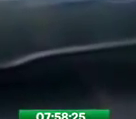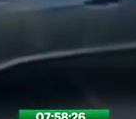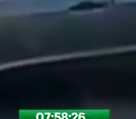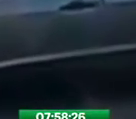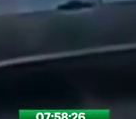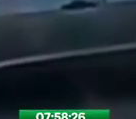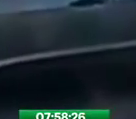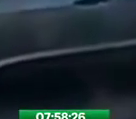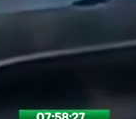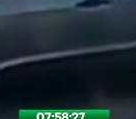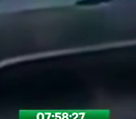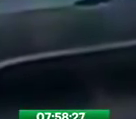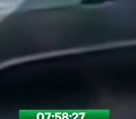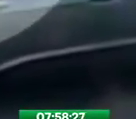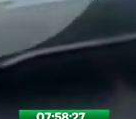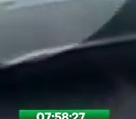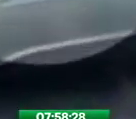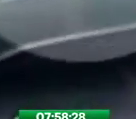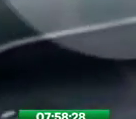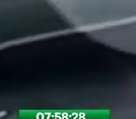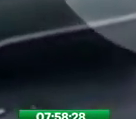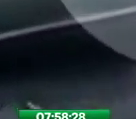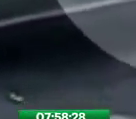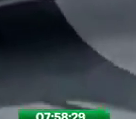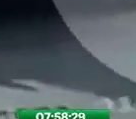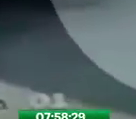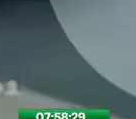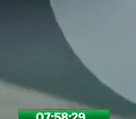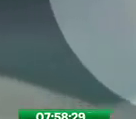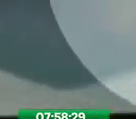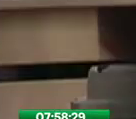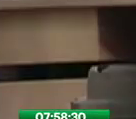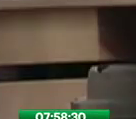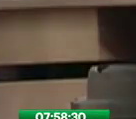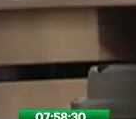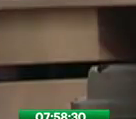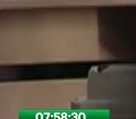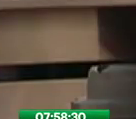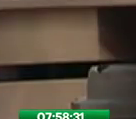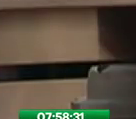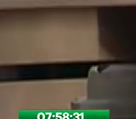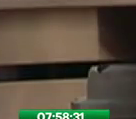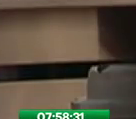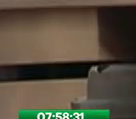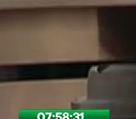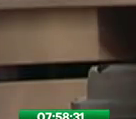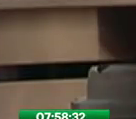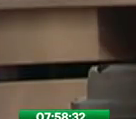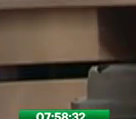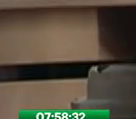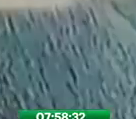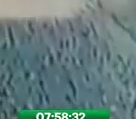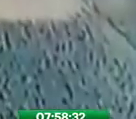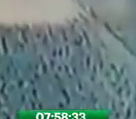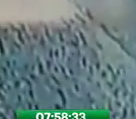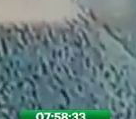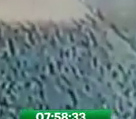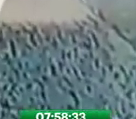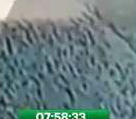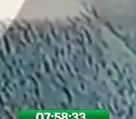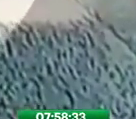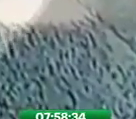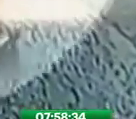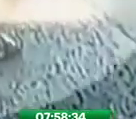Guayaquil. La propietaria del local informó que los atracos son constantes en el sector. La policía realiza